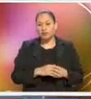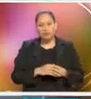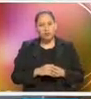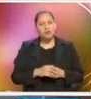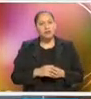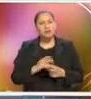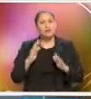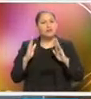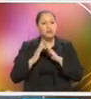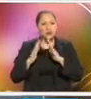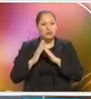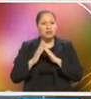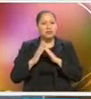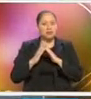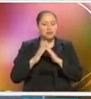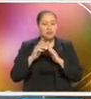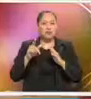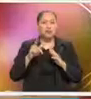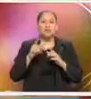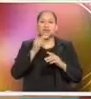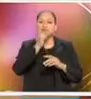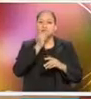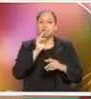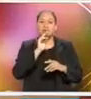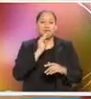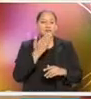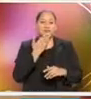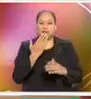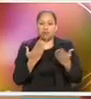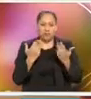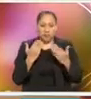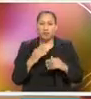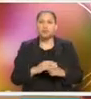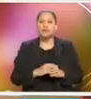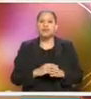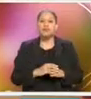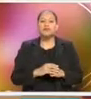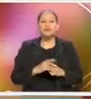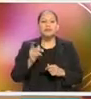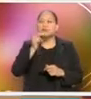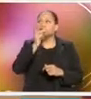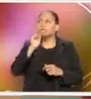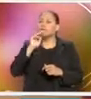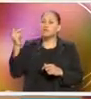Vienen de hogares disfuncionales, normalmente estos niños, no tienen